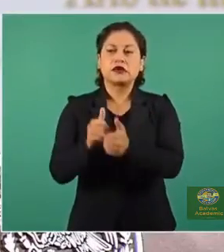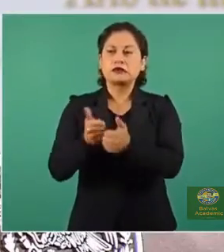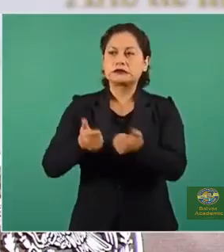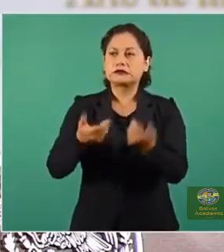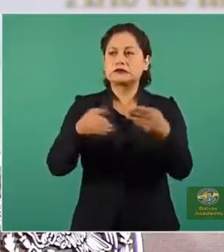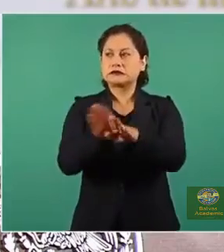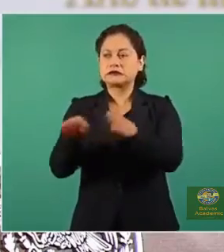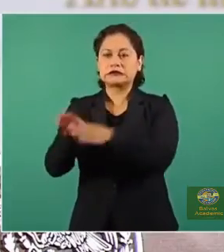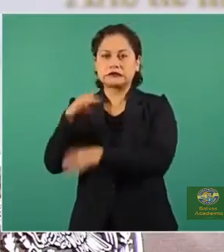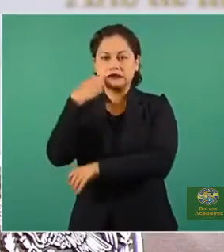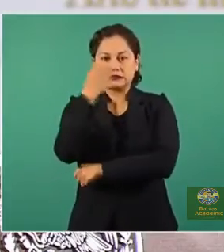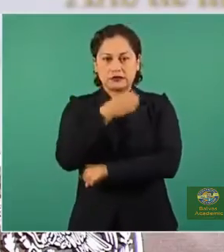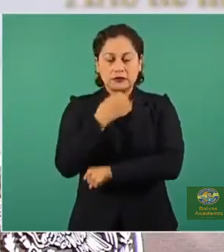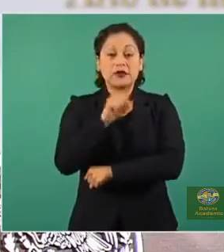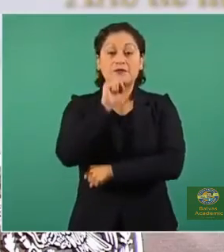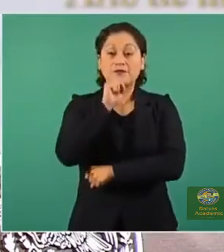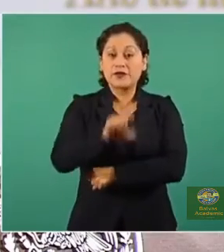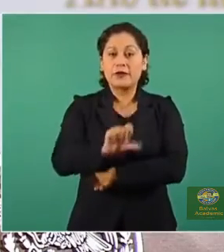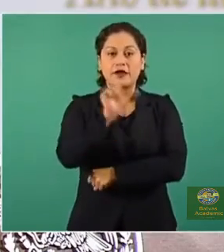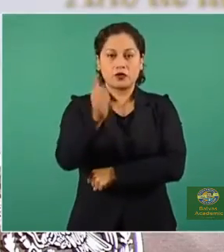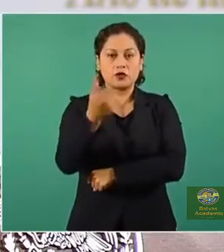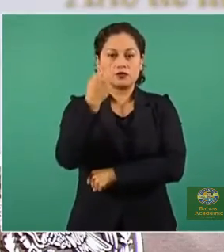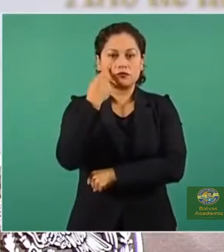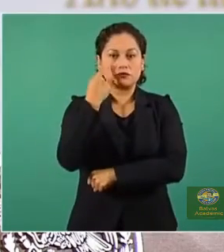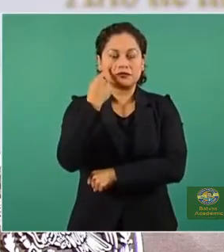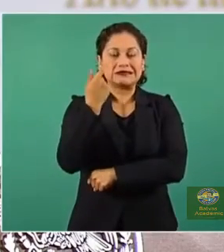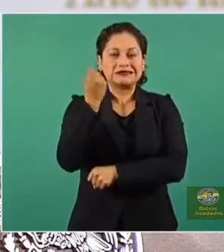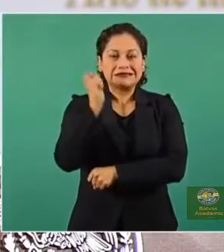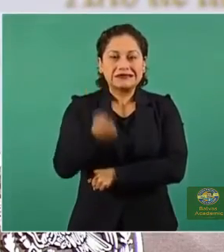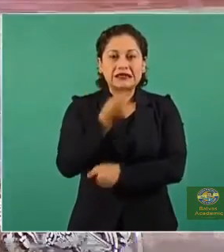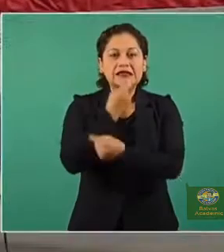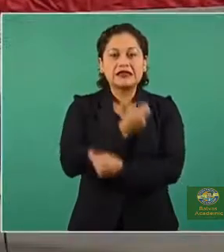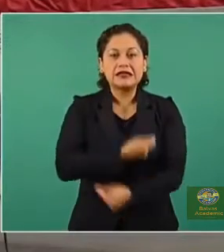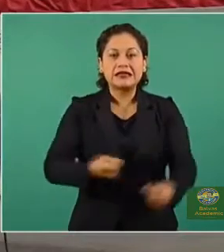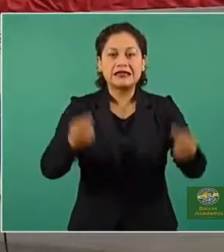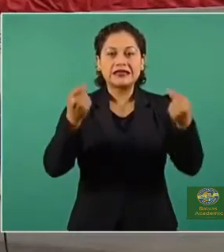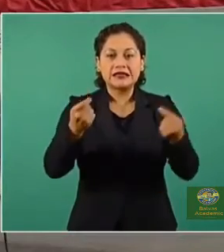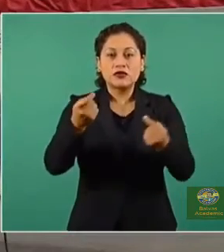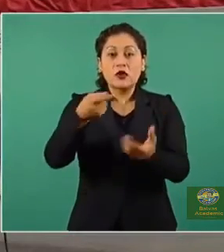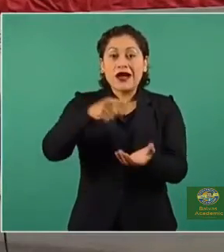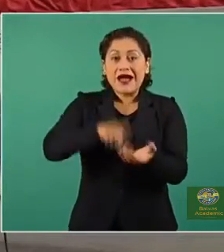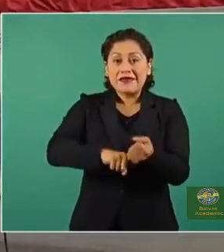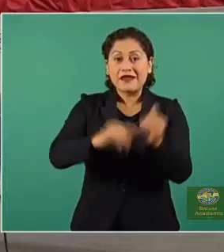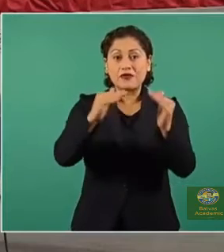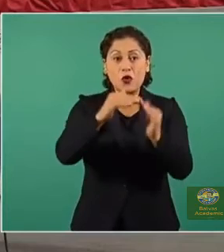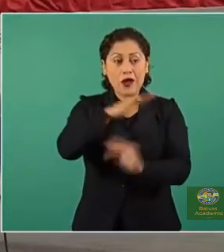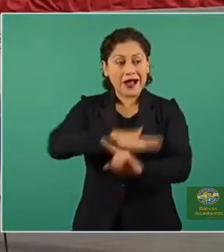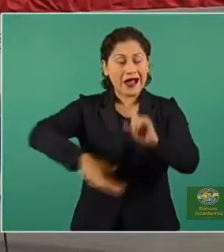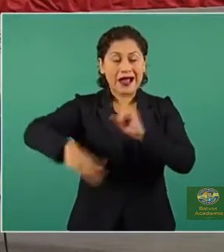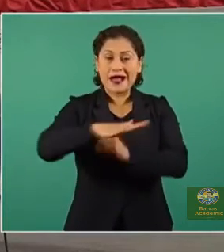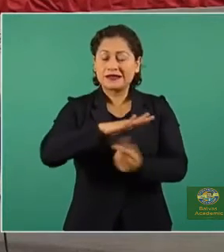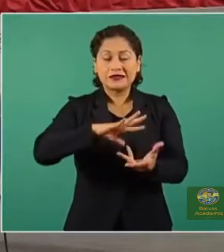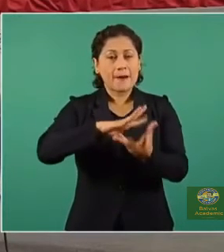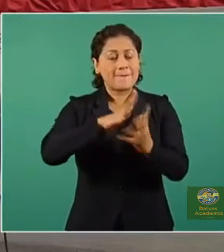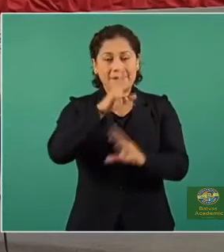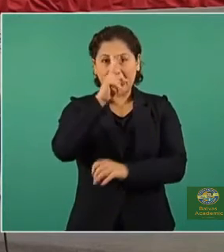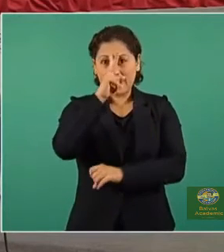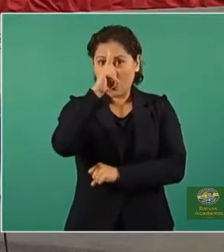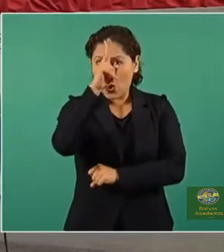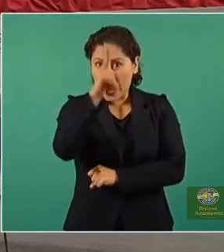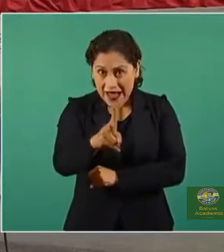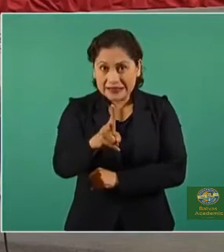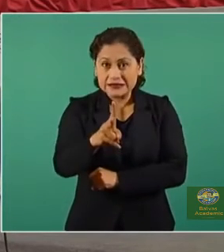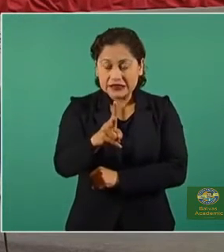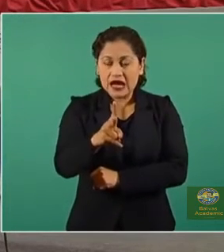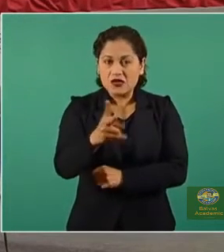delicado, que es el incremento en la vulnerabilidad ante la violencia familiar, el incremento de los homicidios